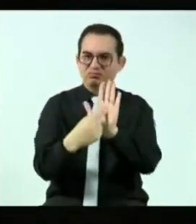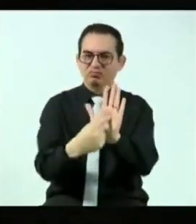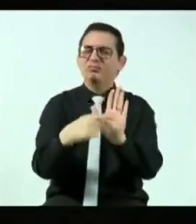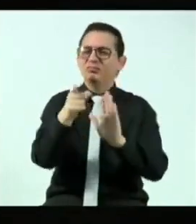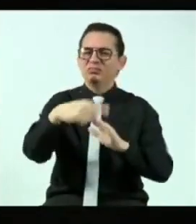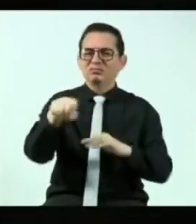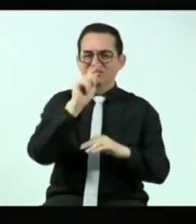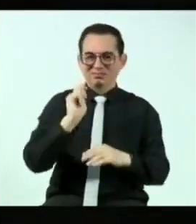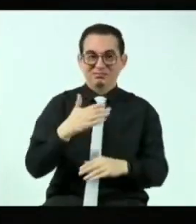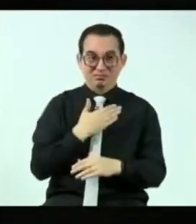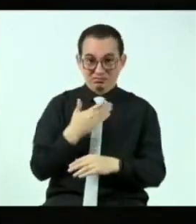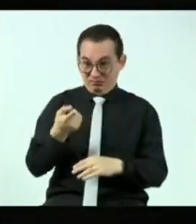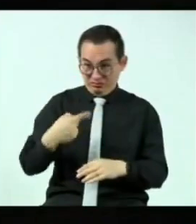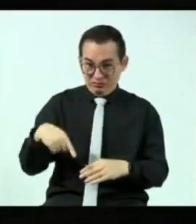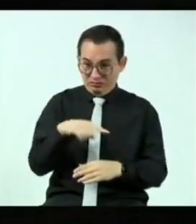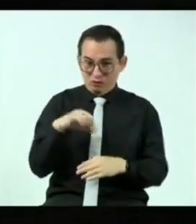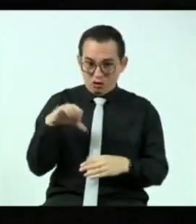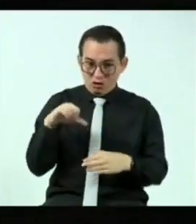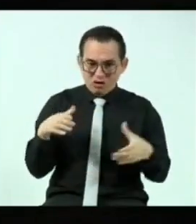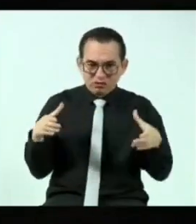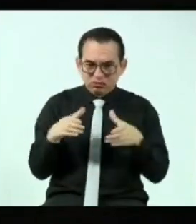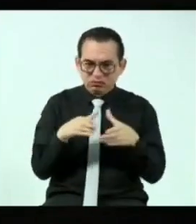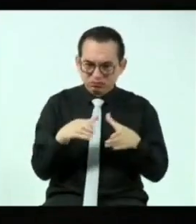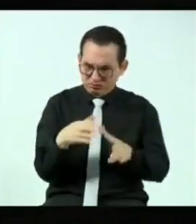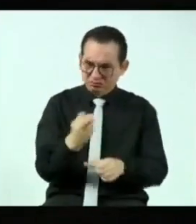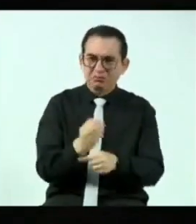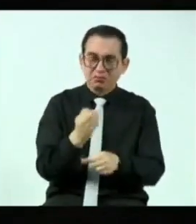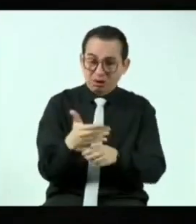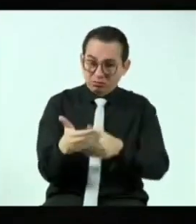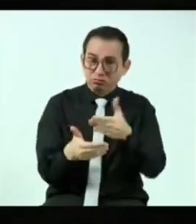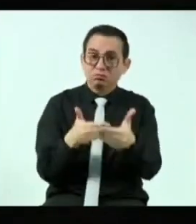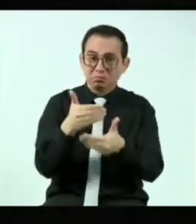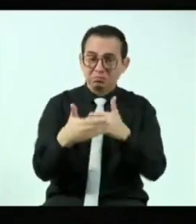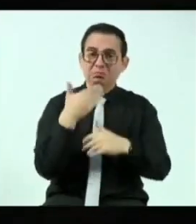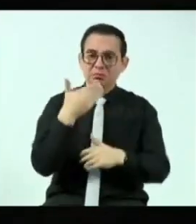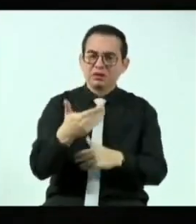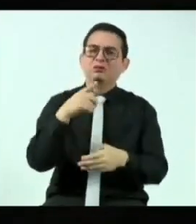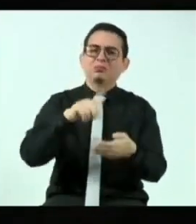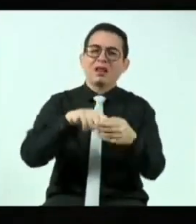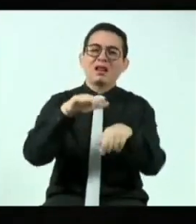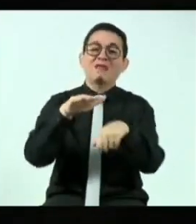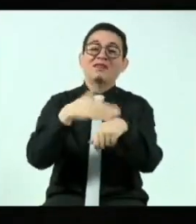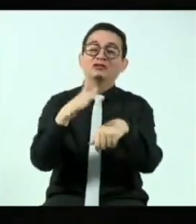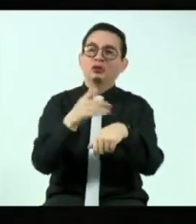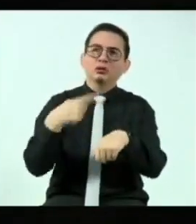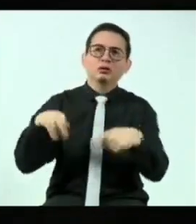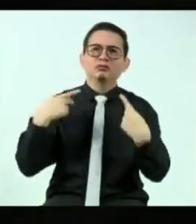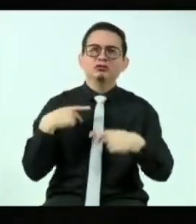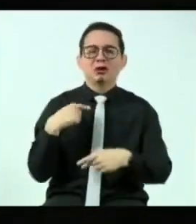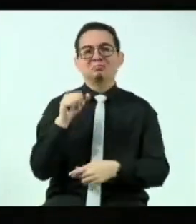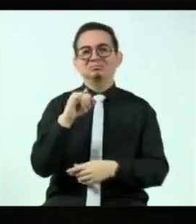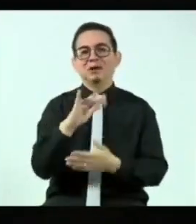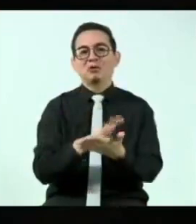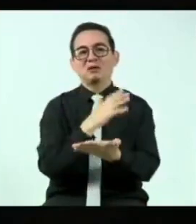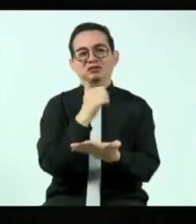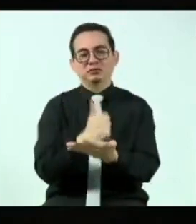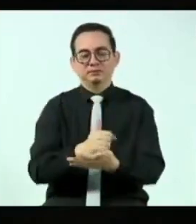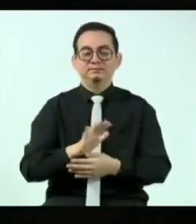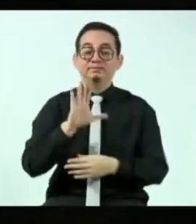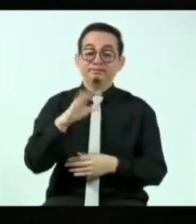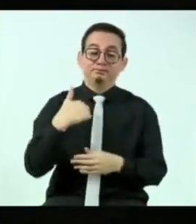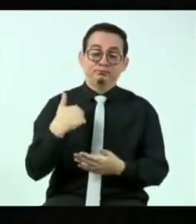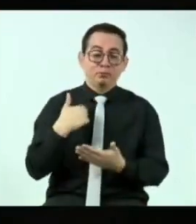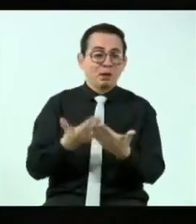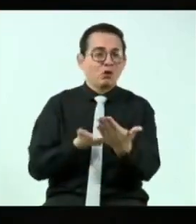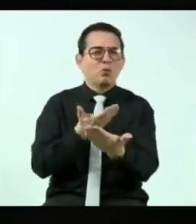construido han dado buenos resultados y han sido bien evaluados por la ciudadanía las propuestas en